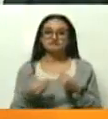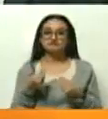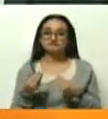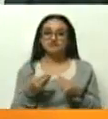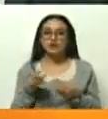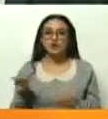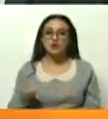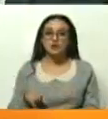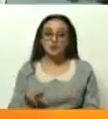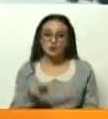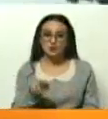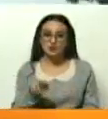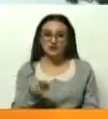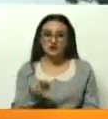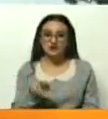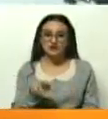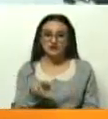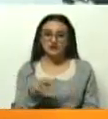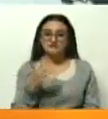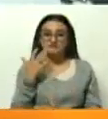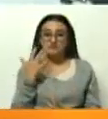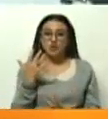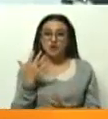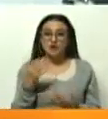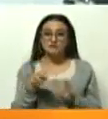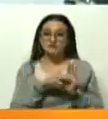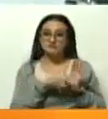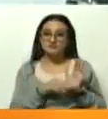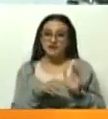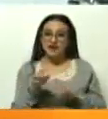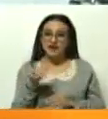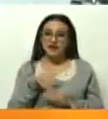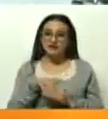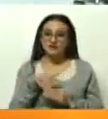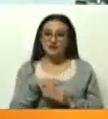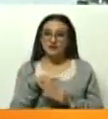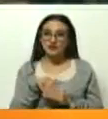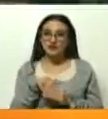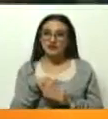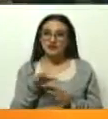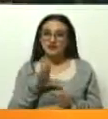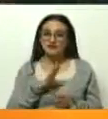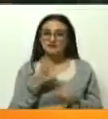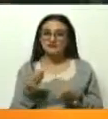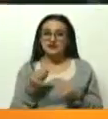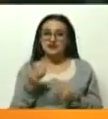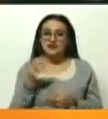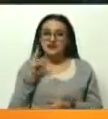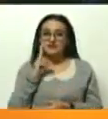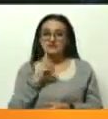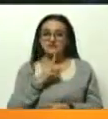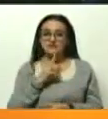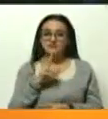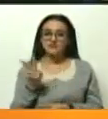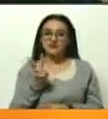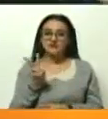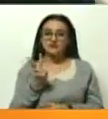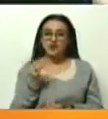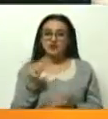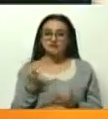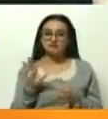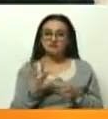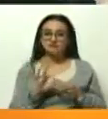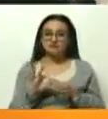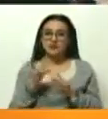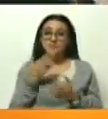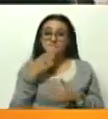esa ruta que está contemplado la garantía electoral en la Constitución de la República Bolivariana de Venezuela. Ahí están las